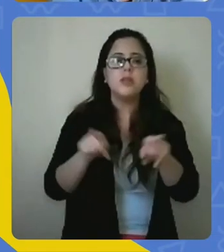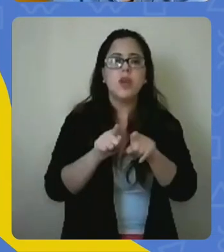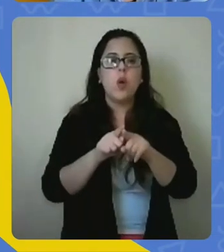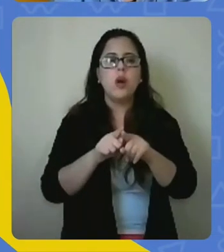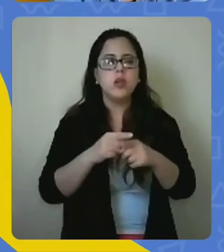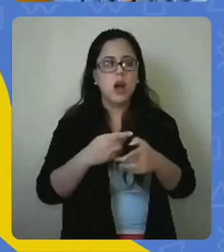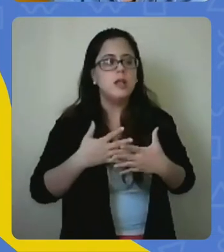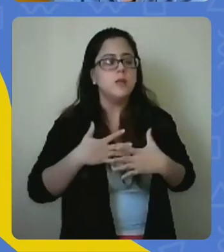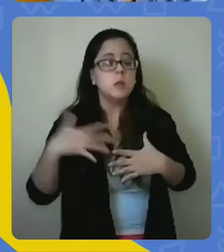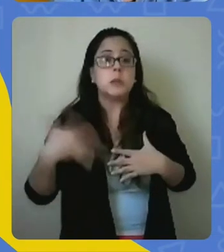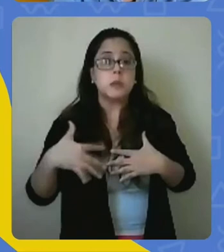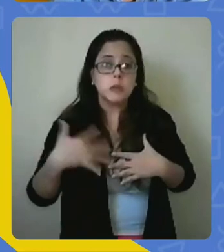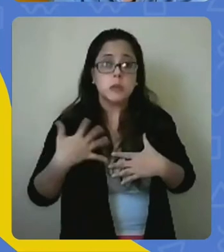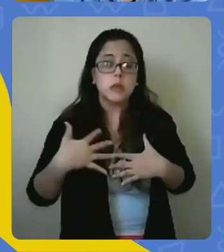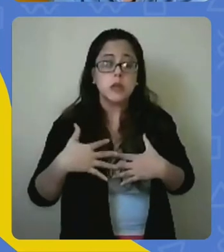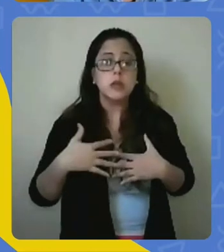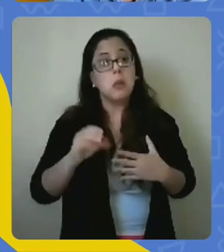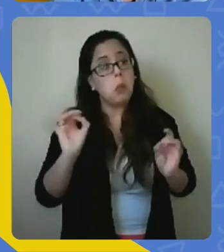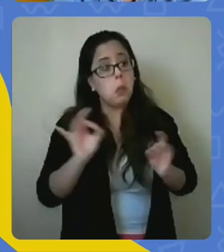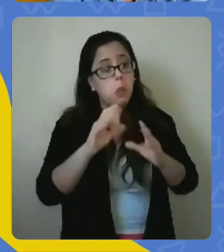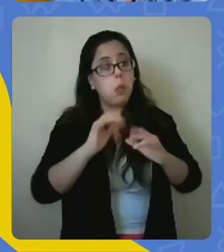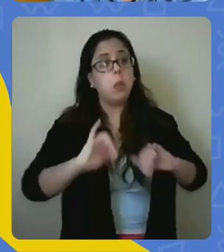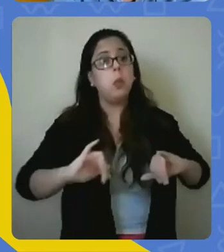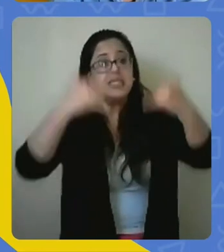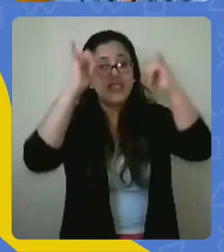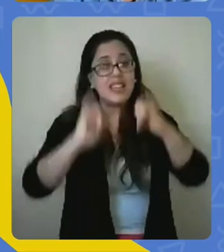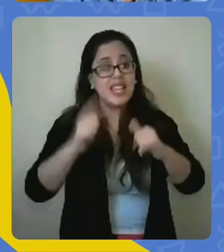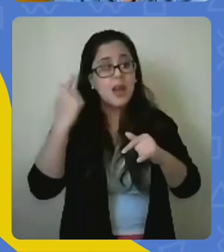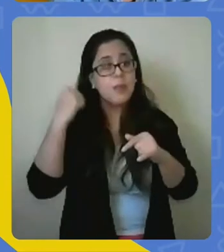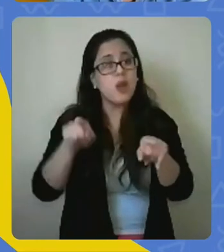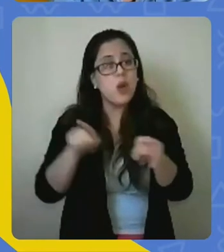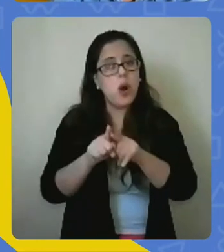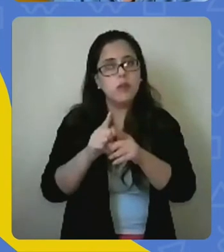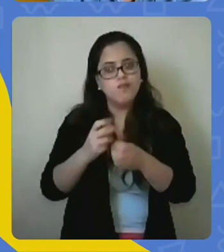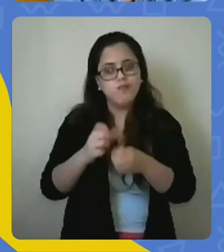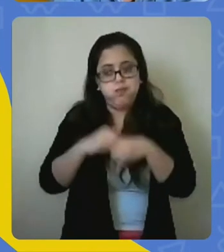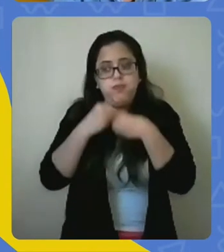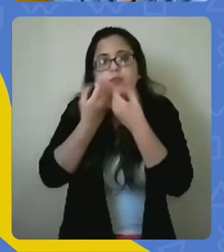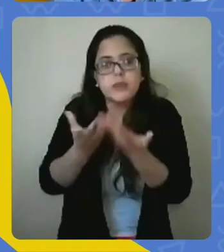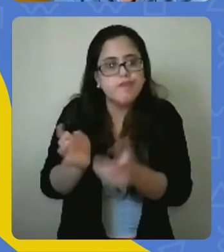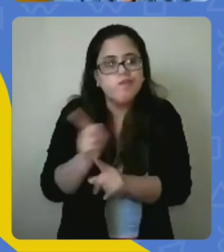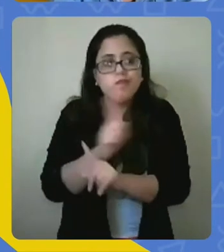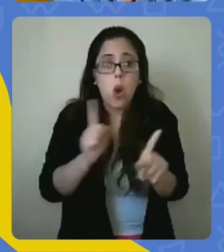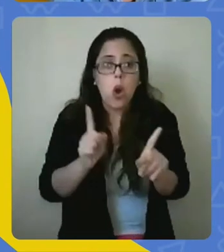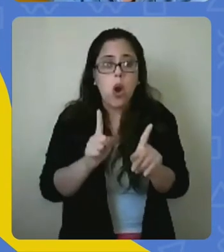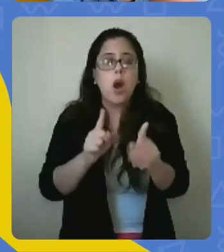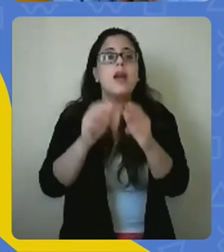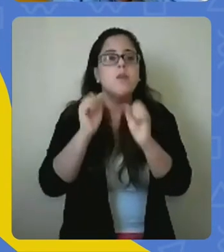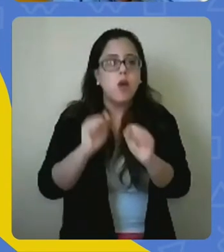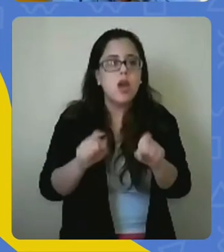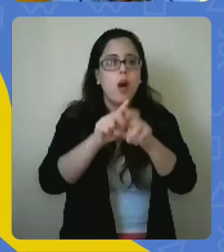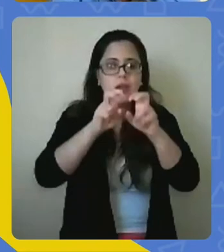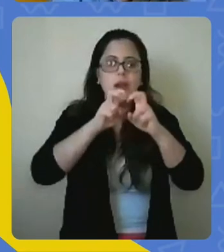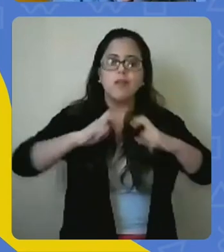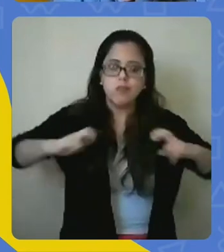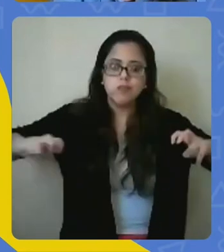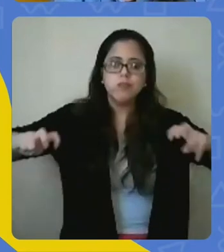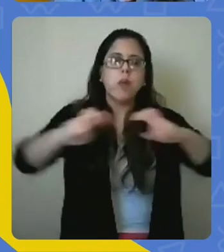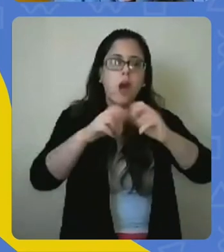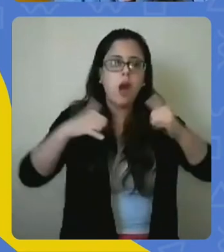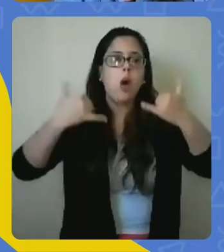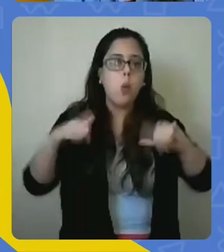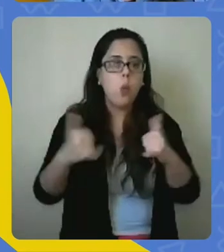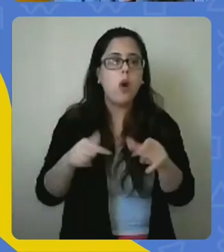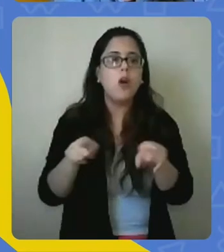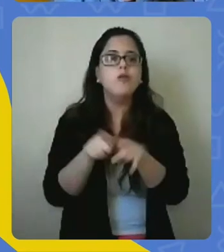uno, o pueden ser divertidas, pero que tal vez uno no las ha compartido, y poder sentarnos con este juego nos genera como